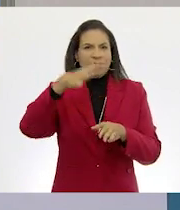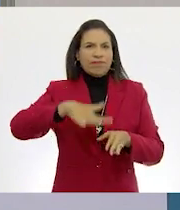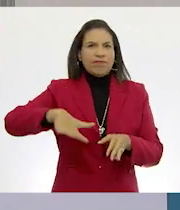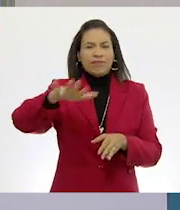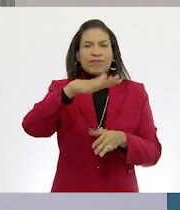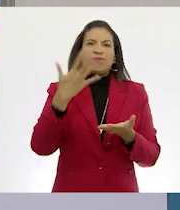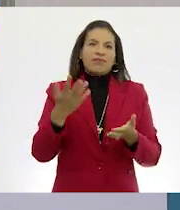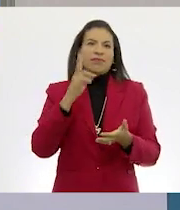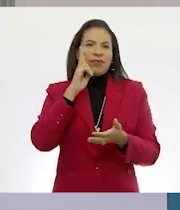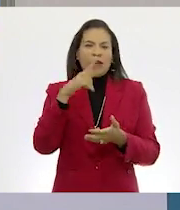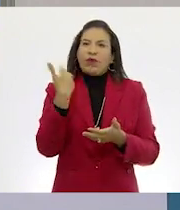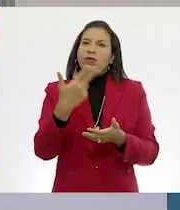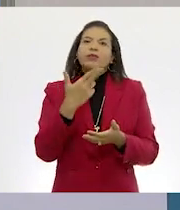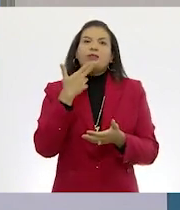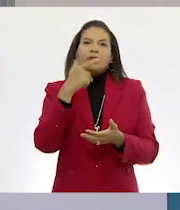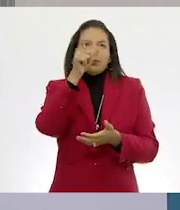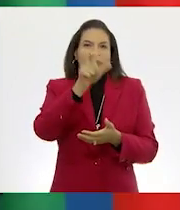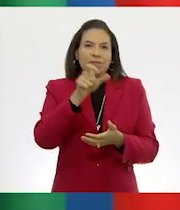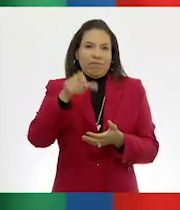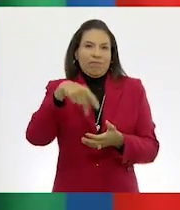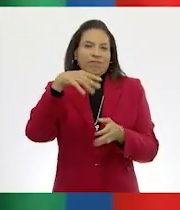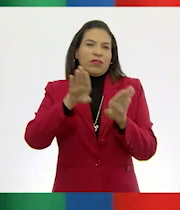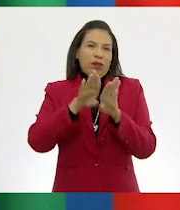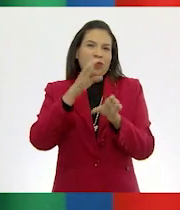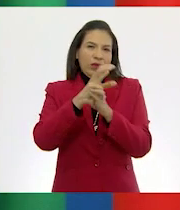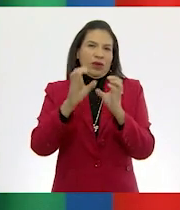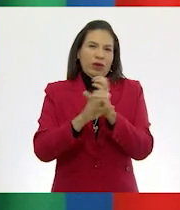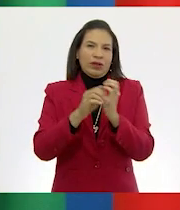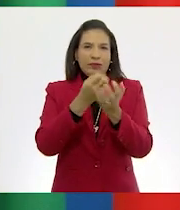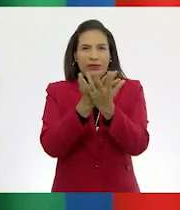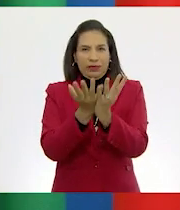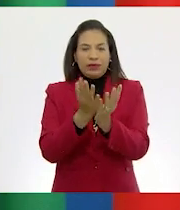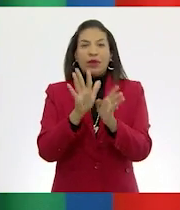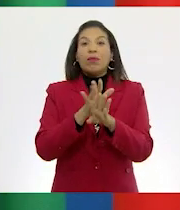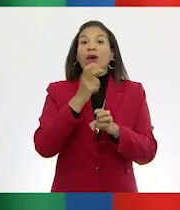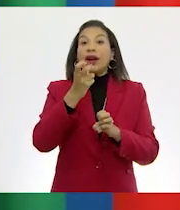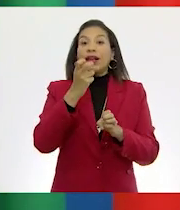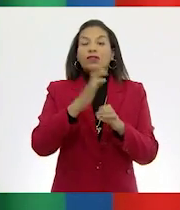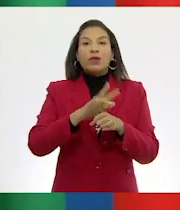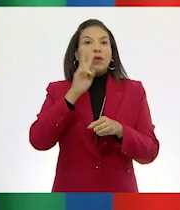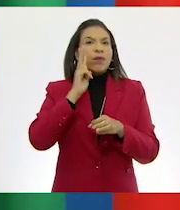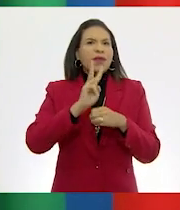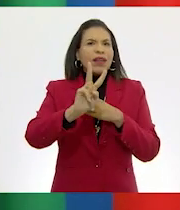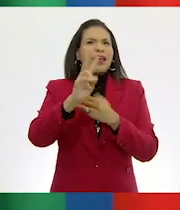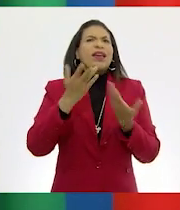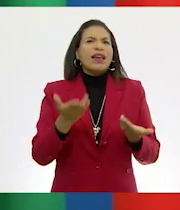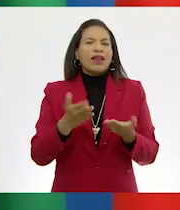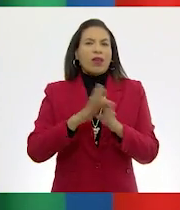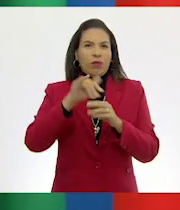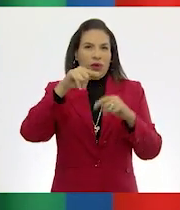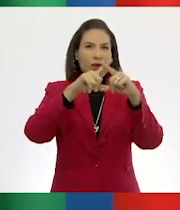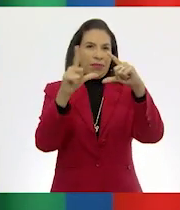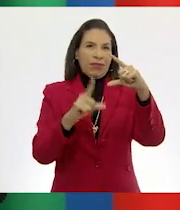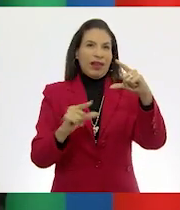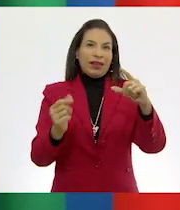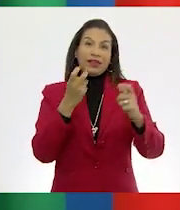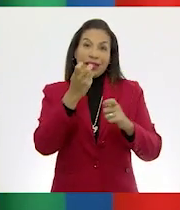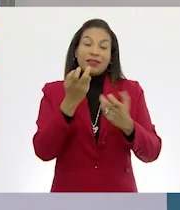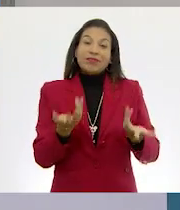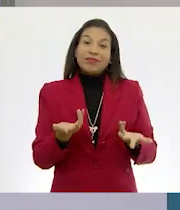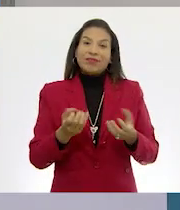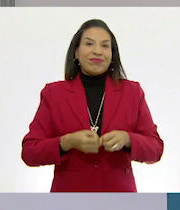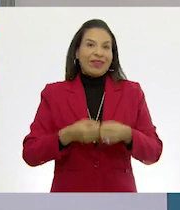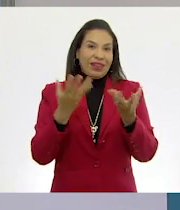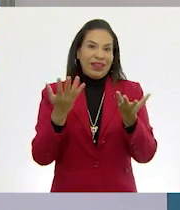se identificaran con esto. Y de alguna manera, a través de esto, refleja lo que era el país, ¿no?